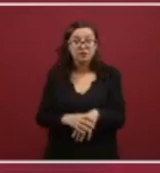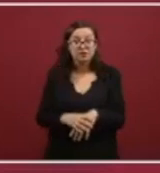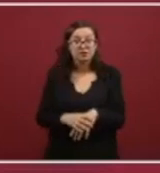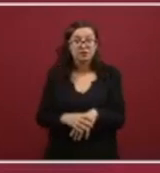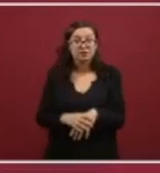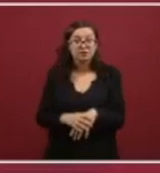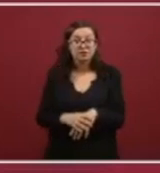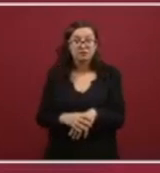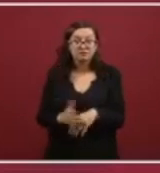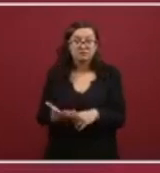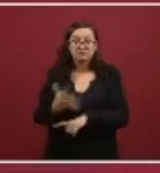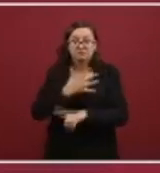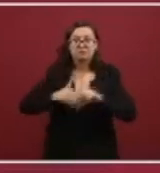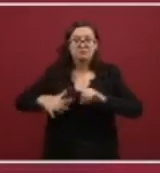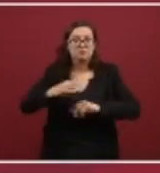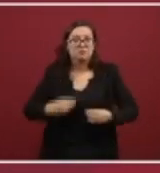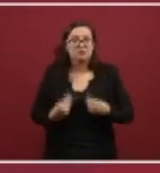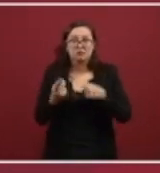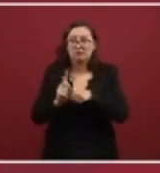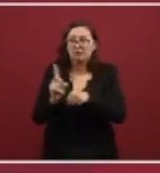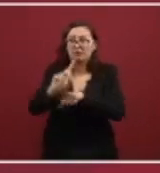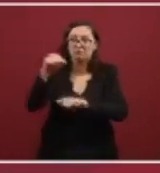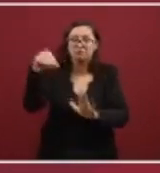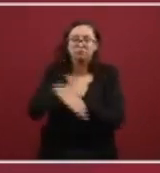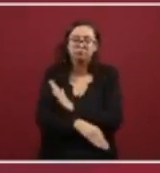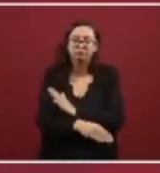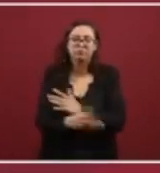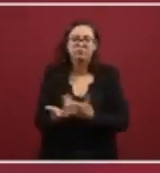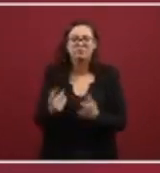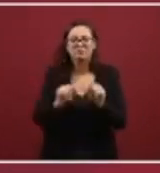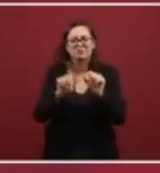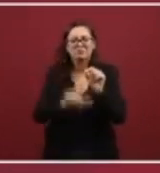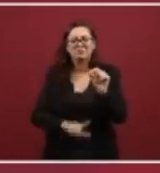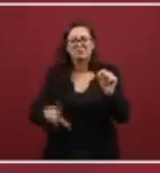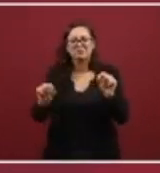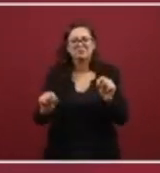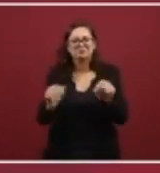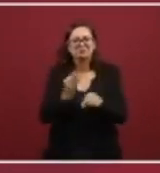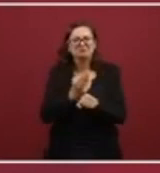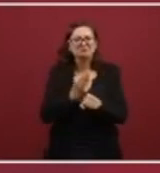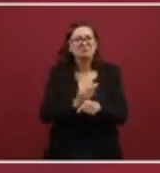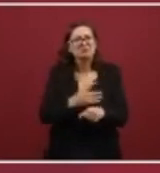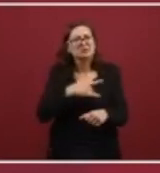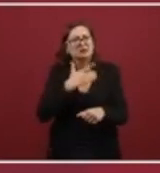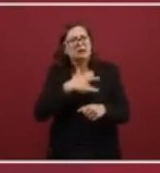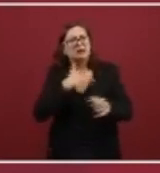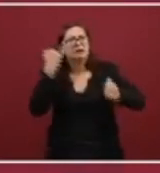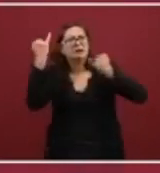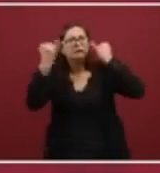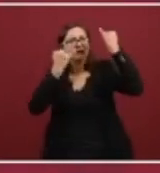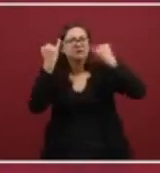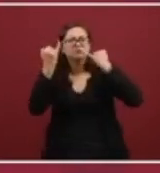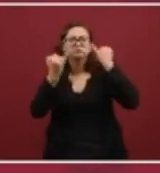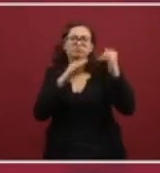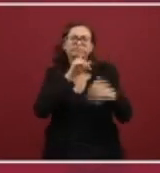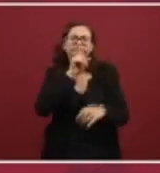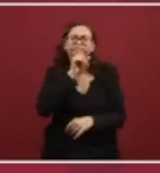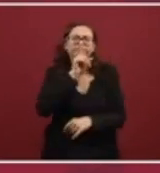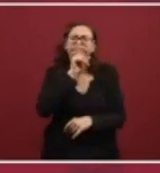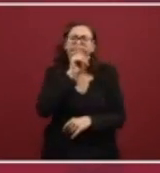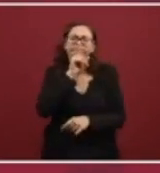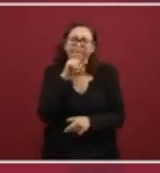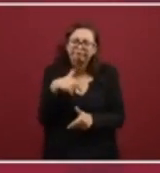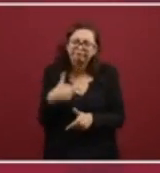de nuestras condiciones de vida todos los días. Entonces, México no está ya en esa esfera. Pero digamos que la valoración final,